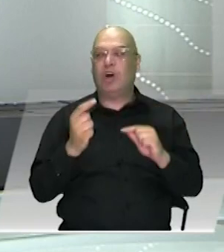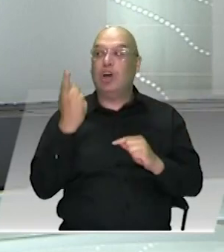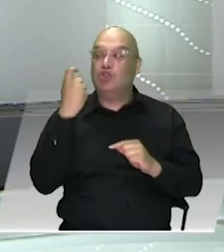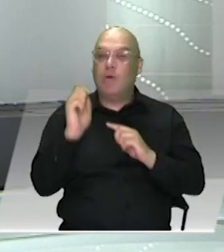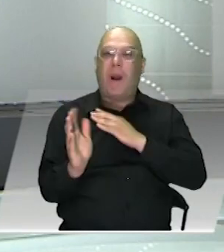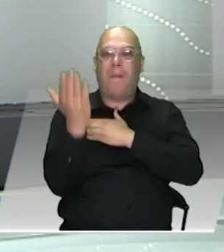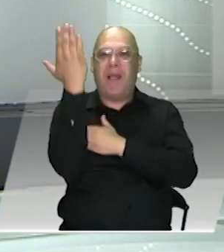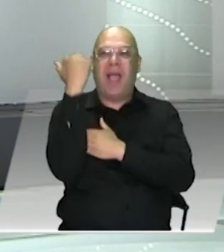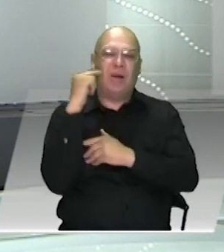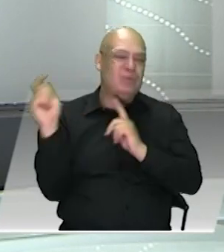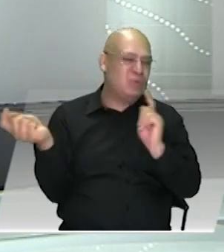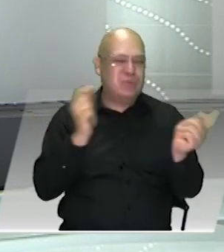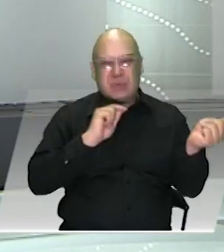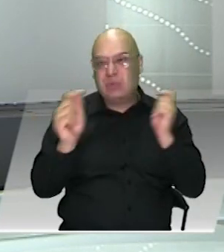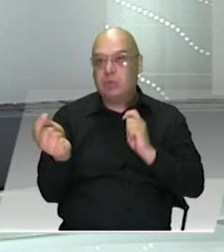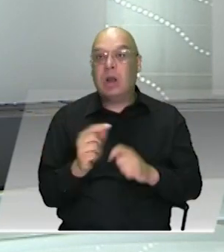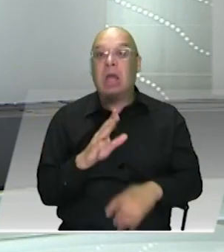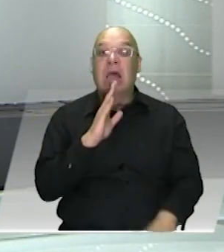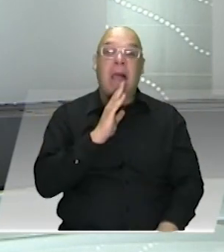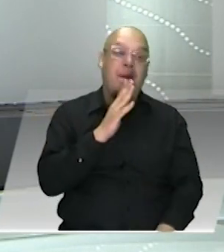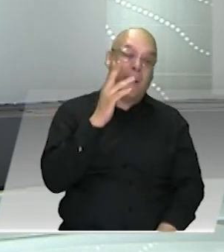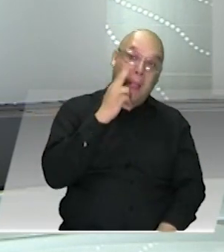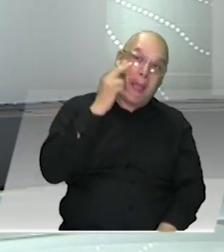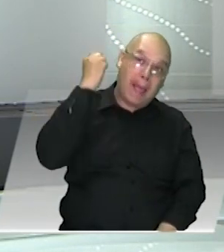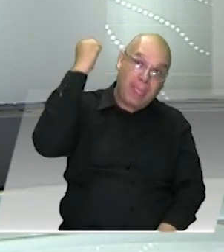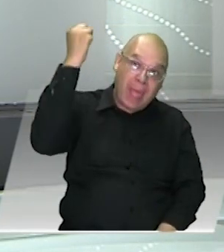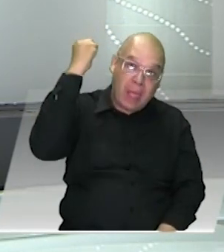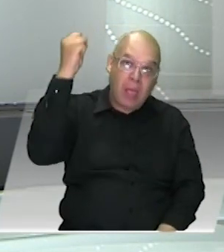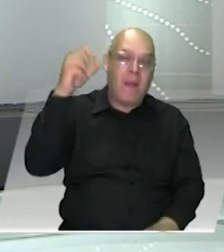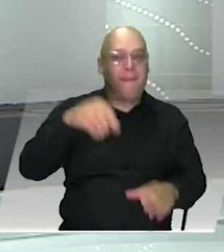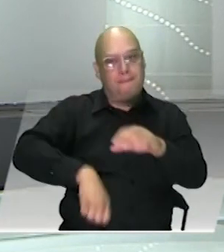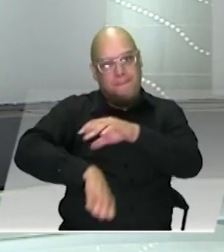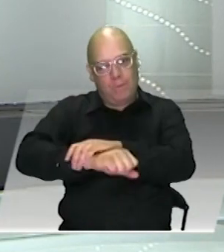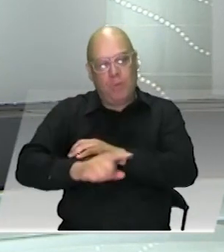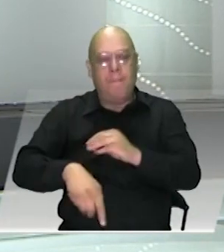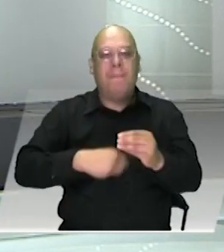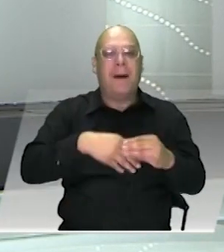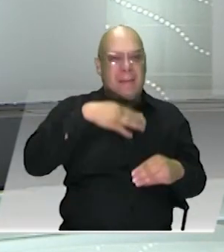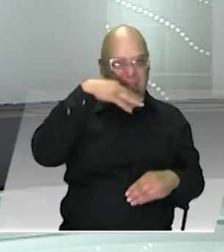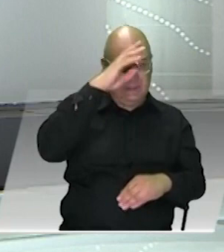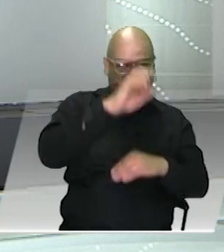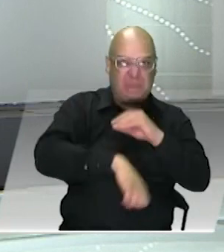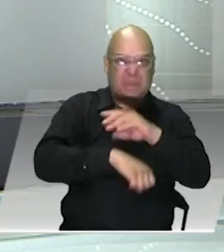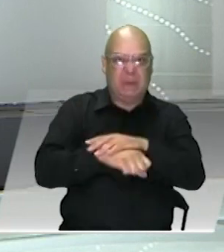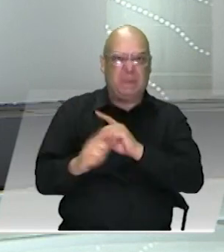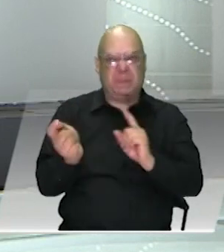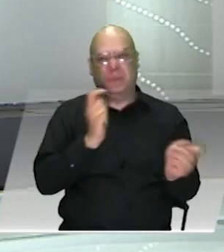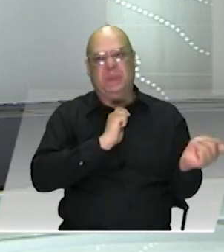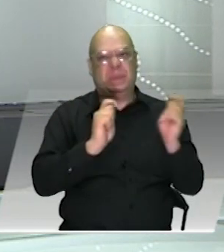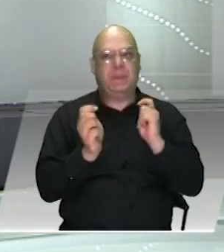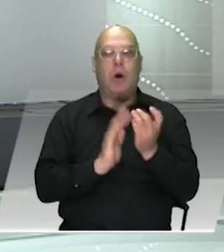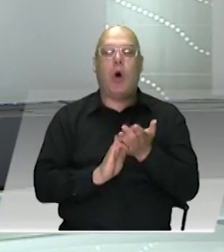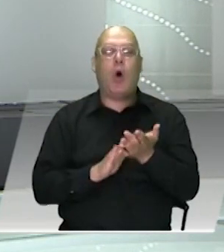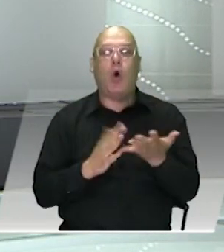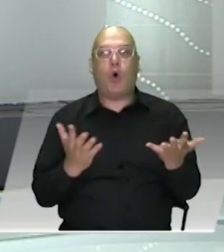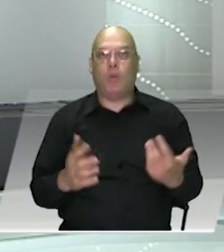ayer entre hinchas del Deportivo Independiente Medellín y el Atlético Nacional. Santiago, buenas tardes, adelante, lo escuchamos.